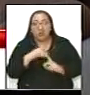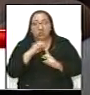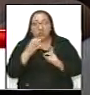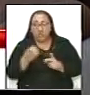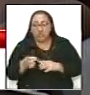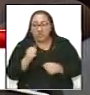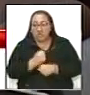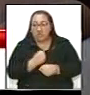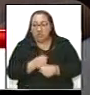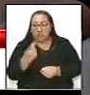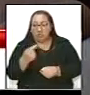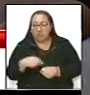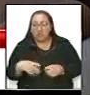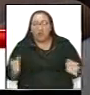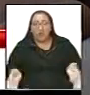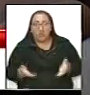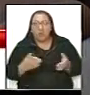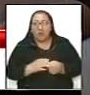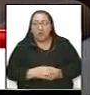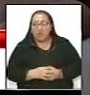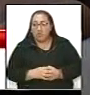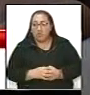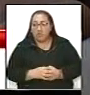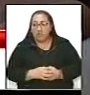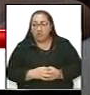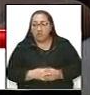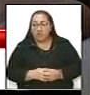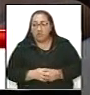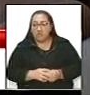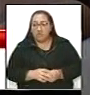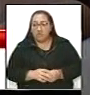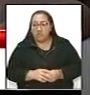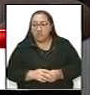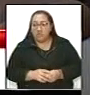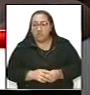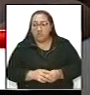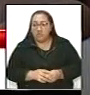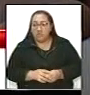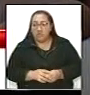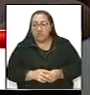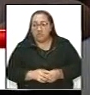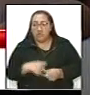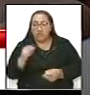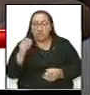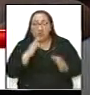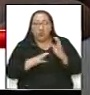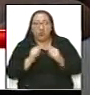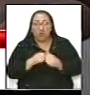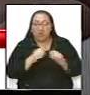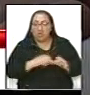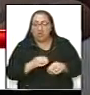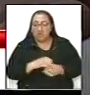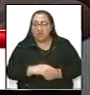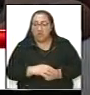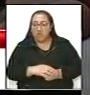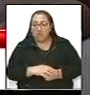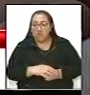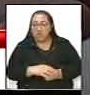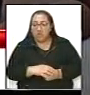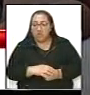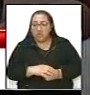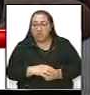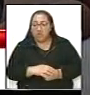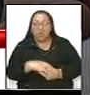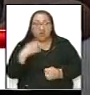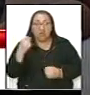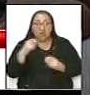realiza el trabajo, no solamente promueve, porque a pocos les va a interesar tal vez promover la actividad de un cine de tipo